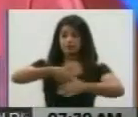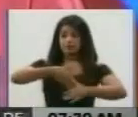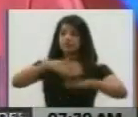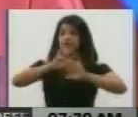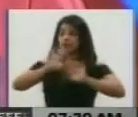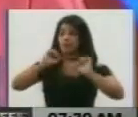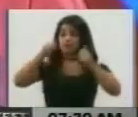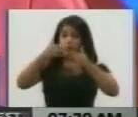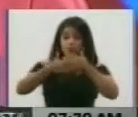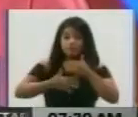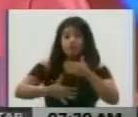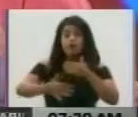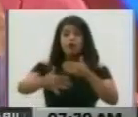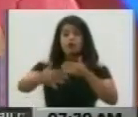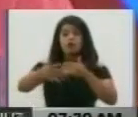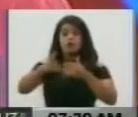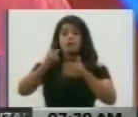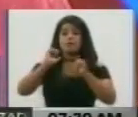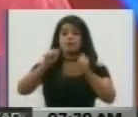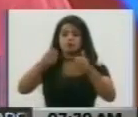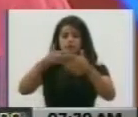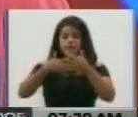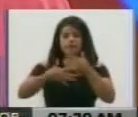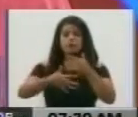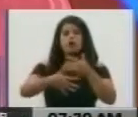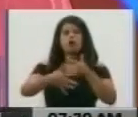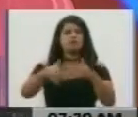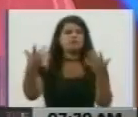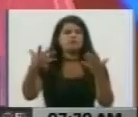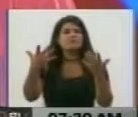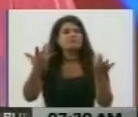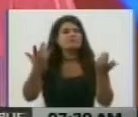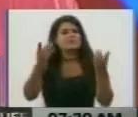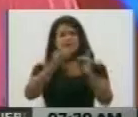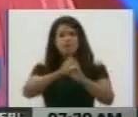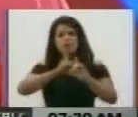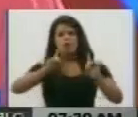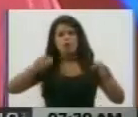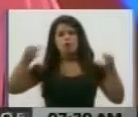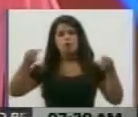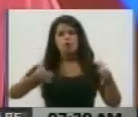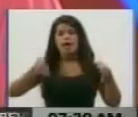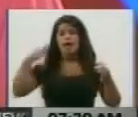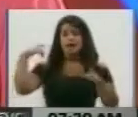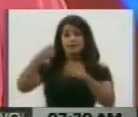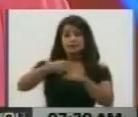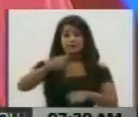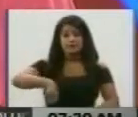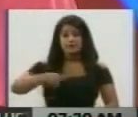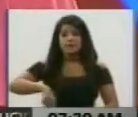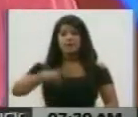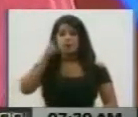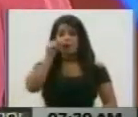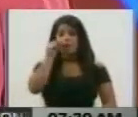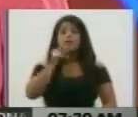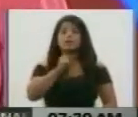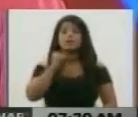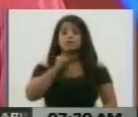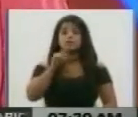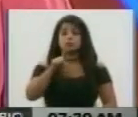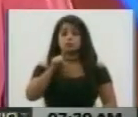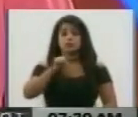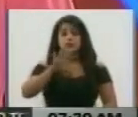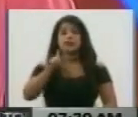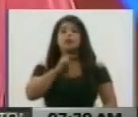periodo de una primavera democrática, como la llama el expresidente Fernando Lugo del Paraguay, con el ascenso de